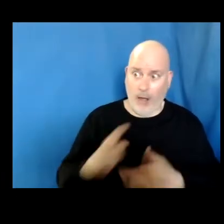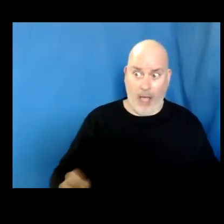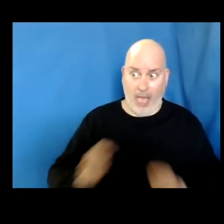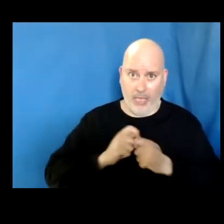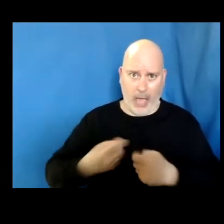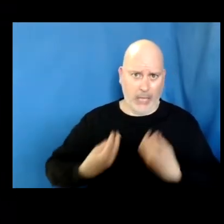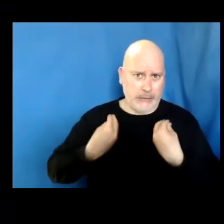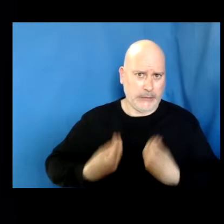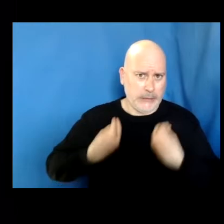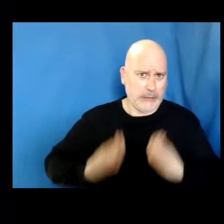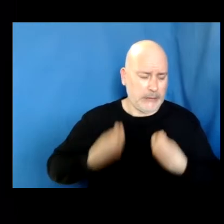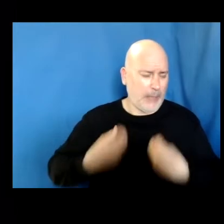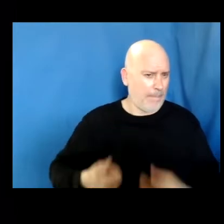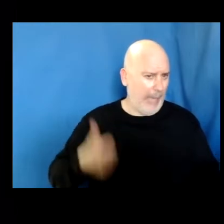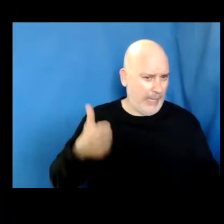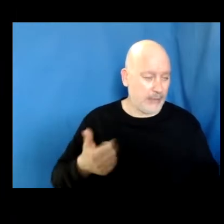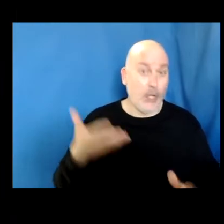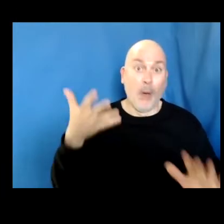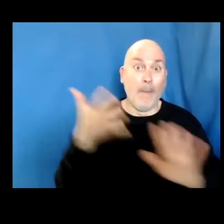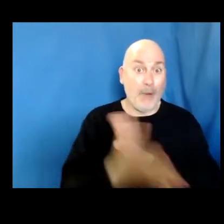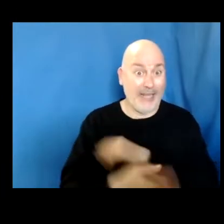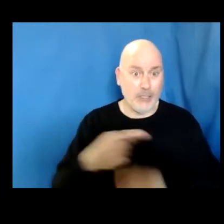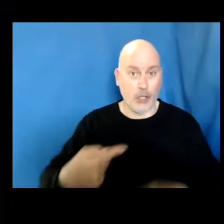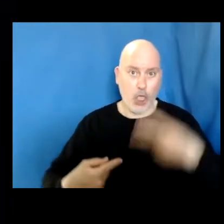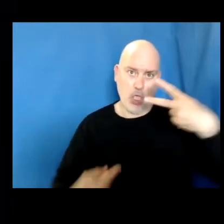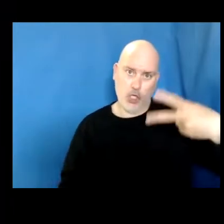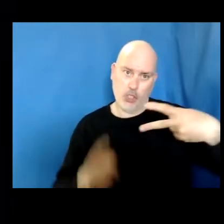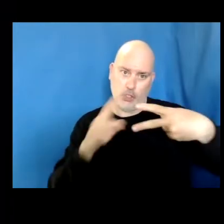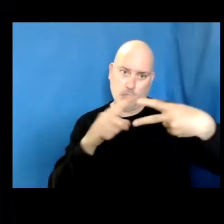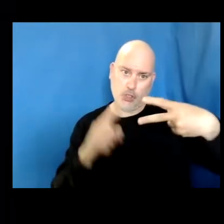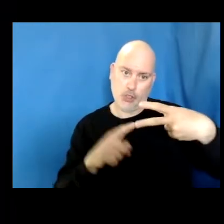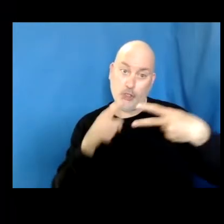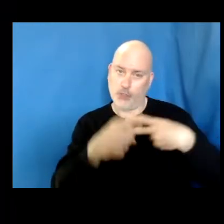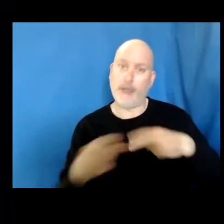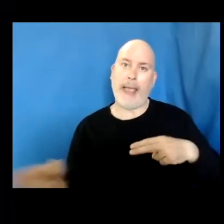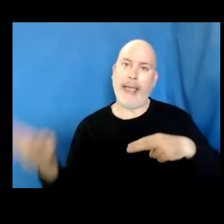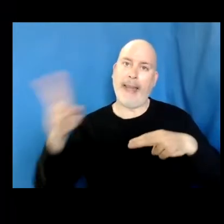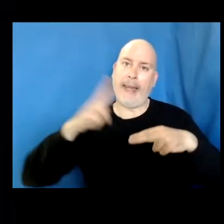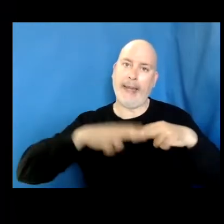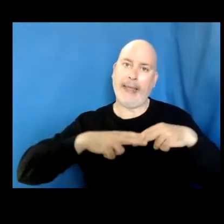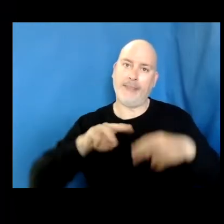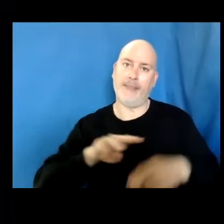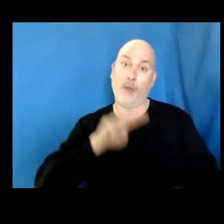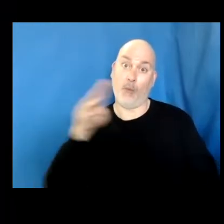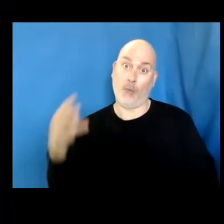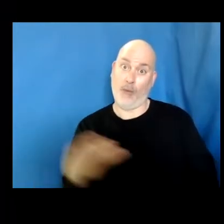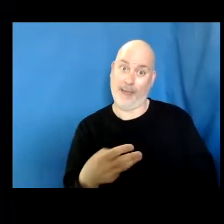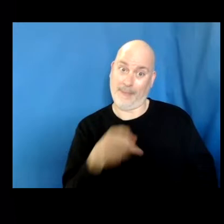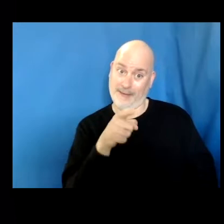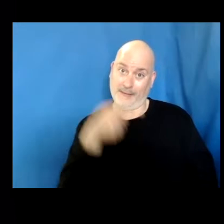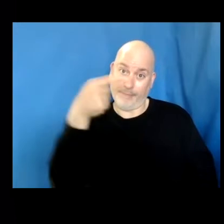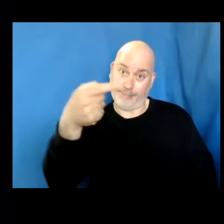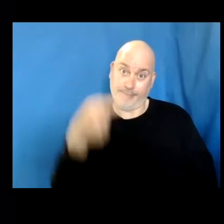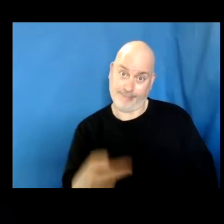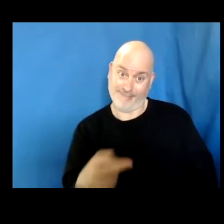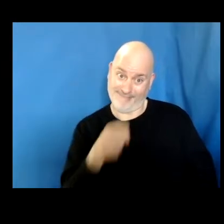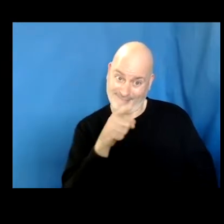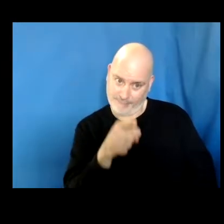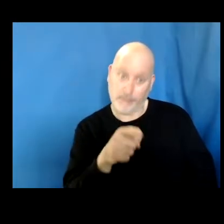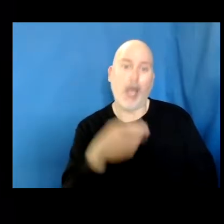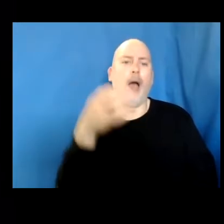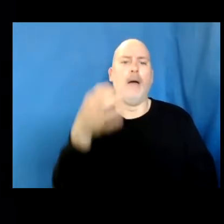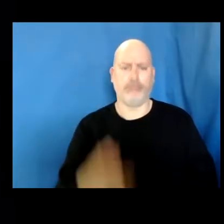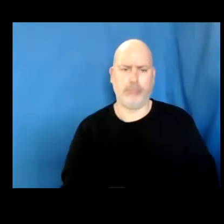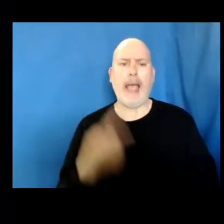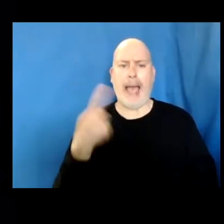Por lo tanto, os hemos puesto aquí estas dos páginas de link donde podréis encontrar